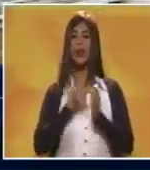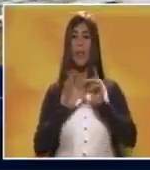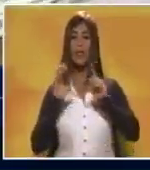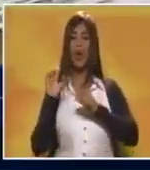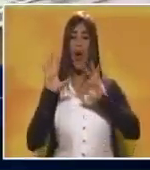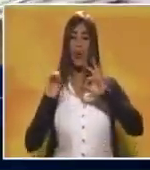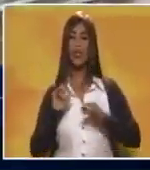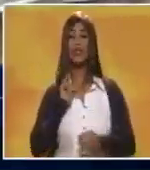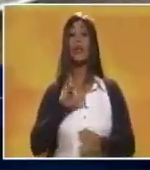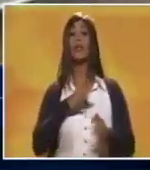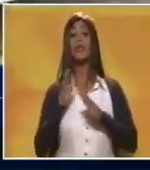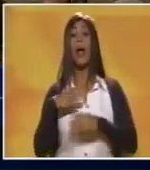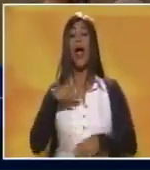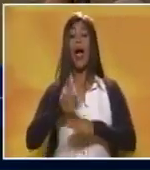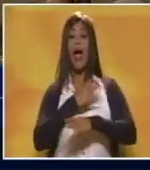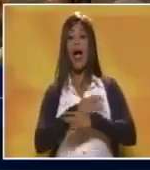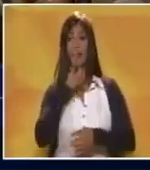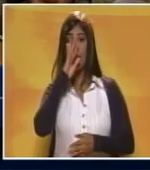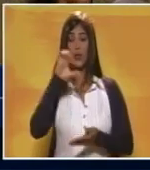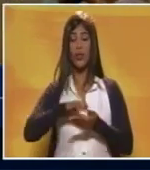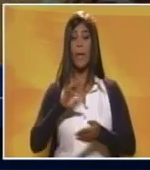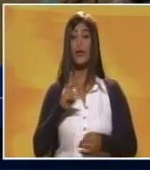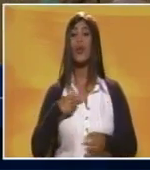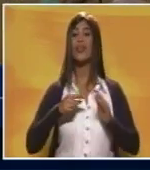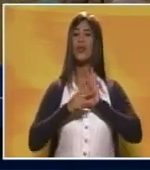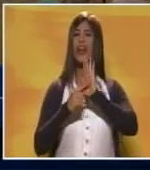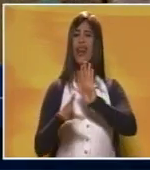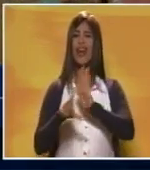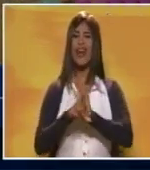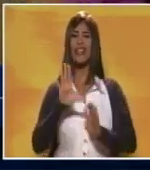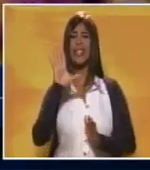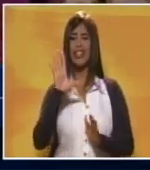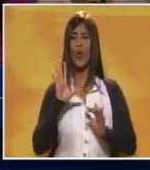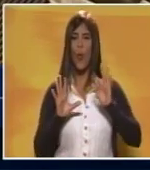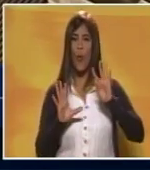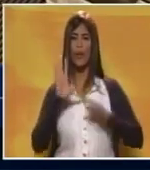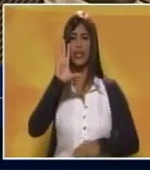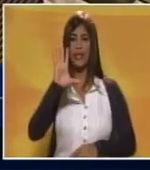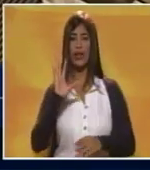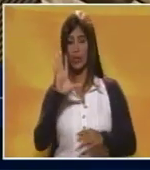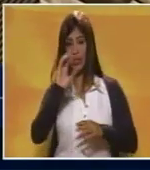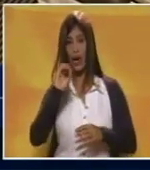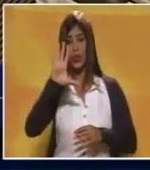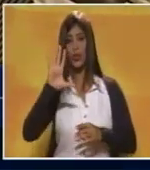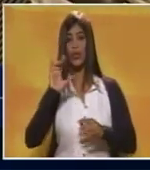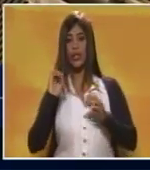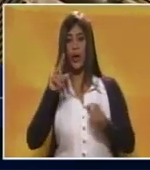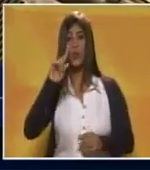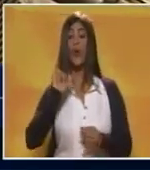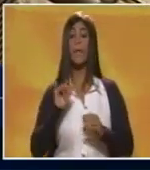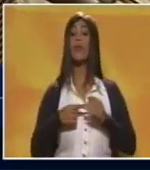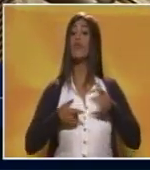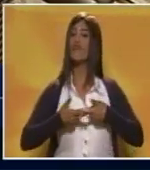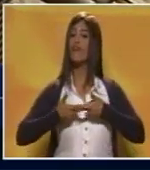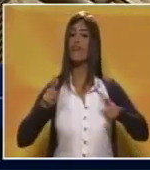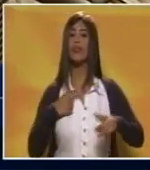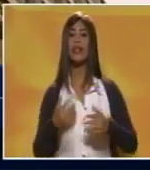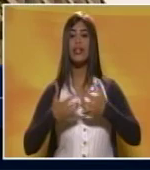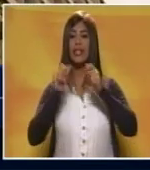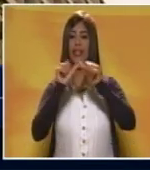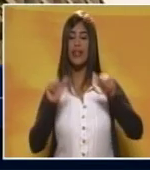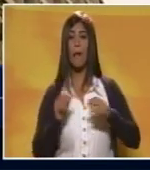Central de Venezuela emitió la resolución número 190501, la cual les autoriza a las instituciones del Sistema Bancario